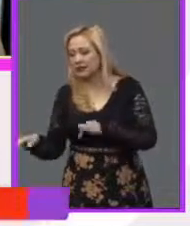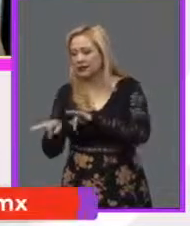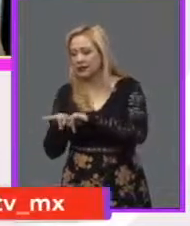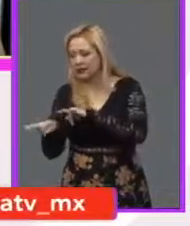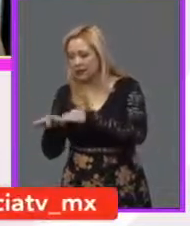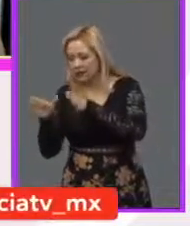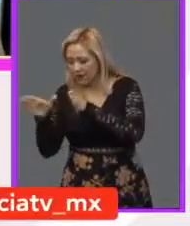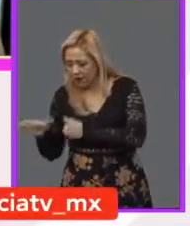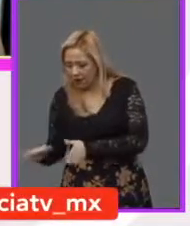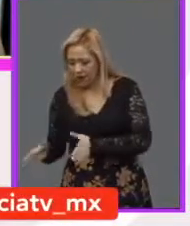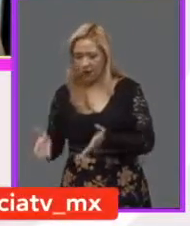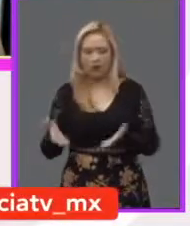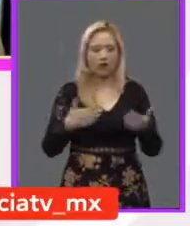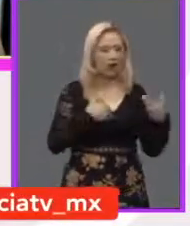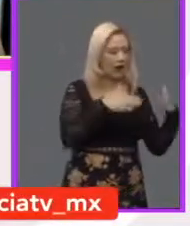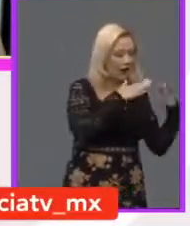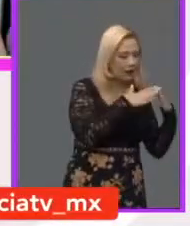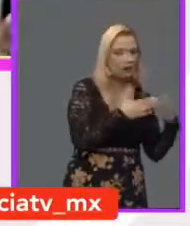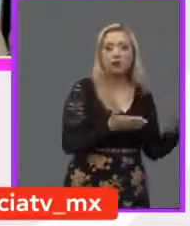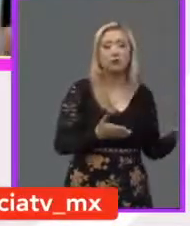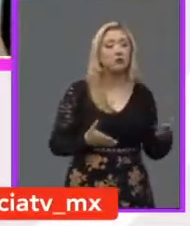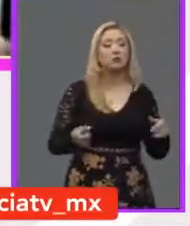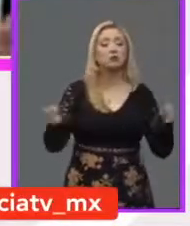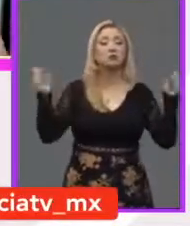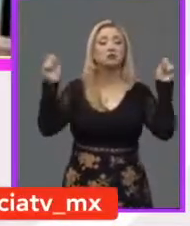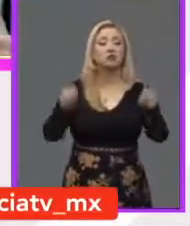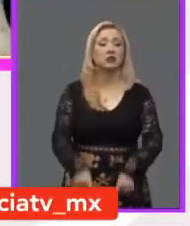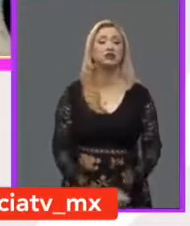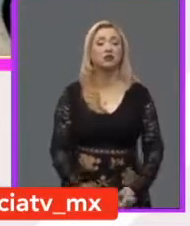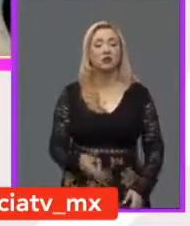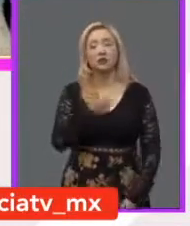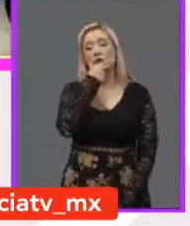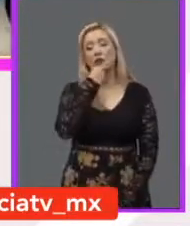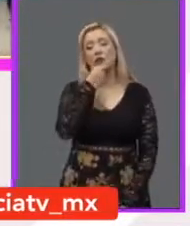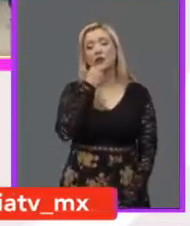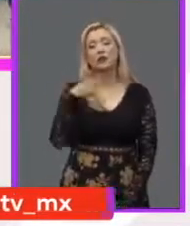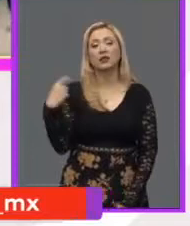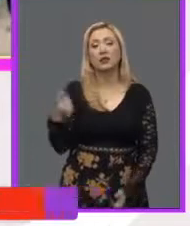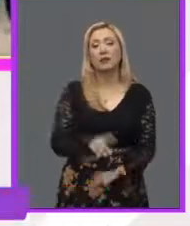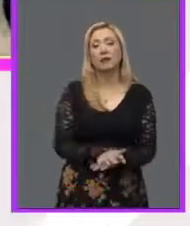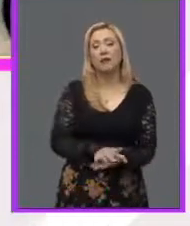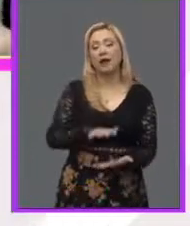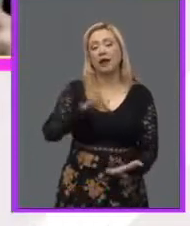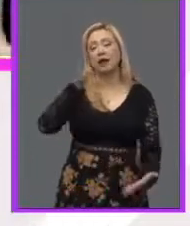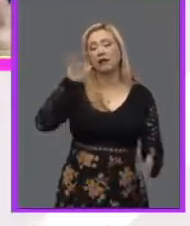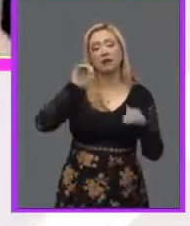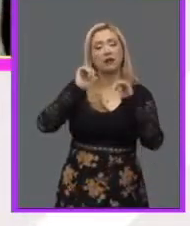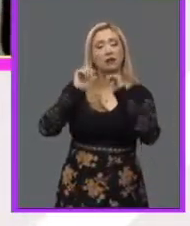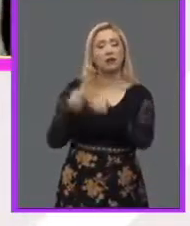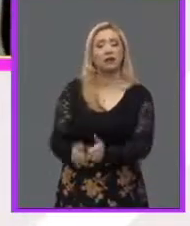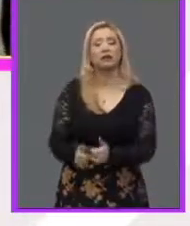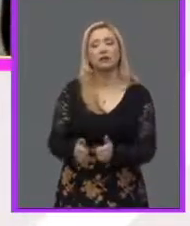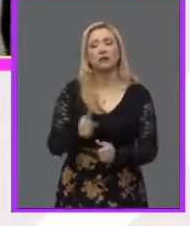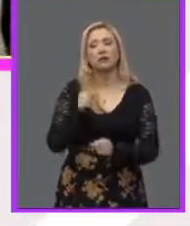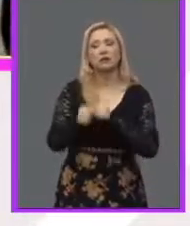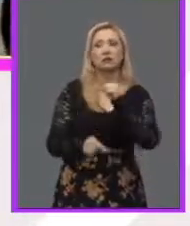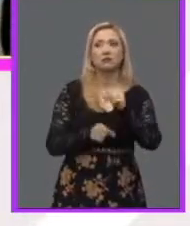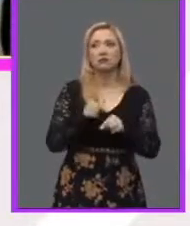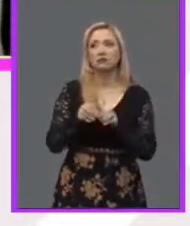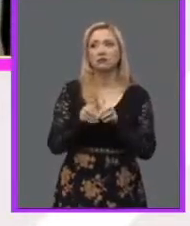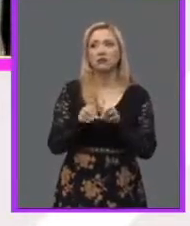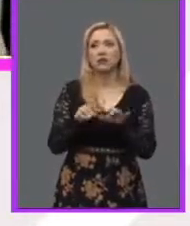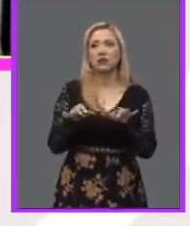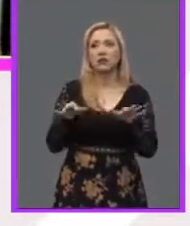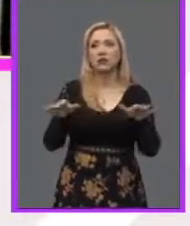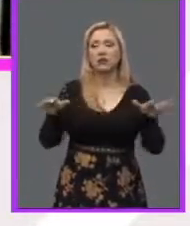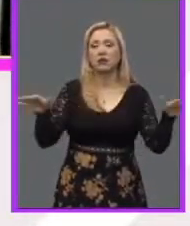y lugar de vivienda, de la casa, para los hombres sobre todo se empezó a difuminar y se empezaron a